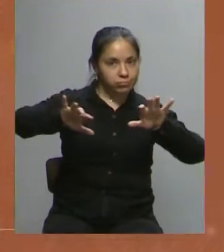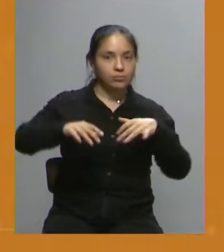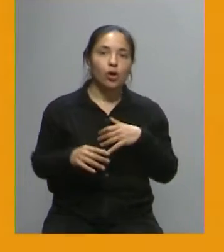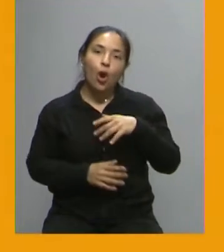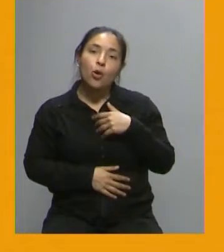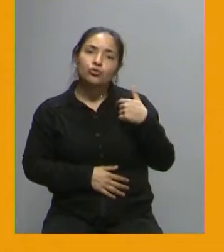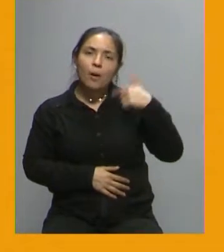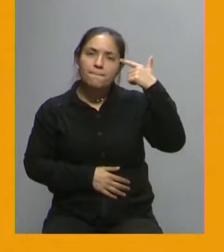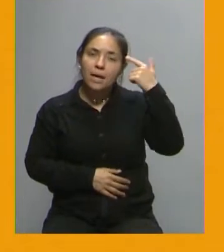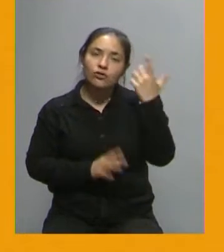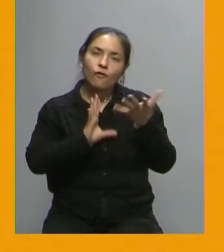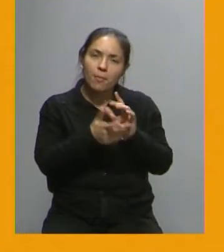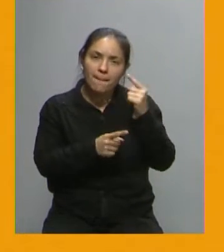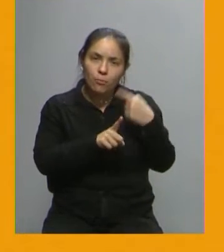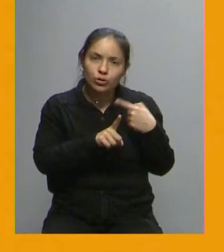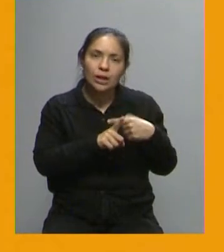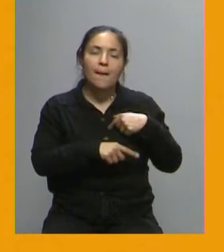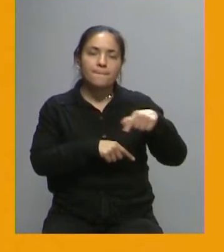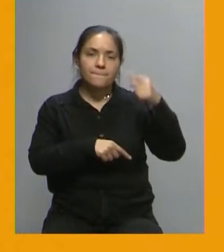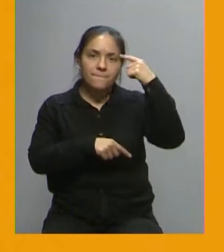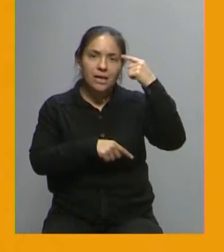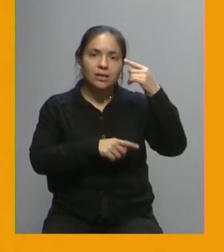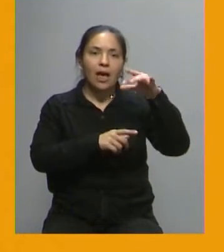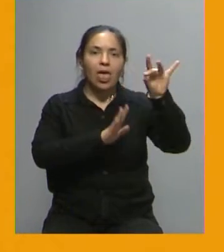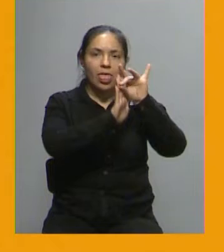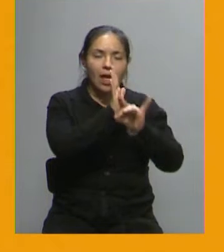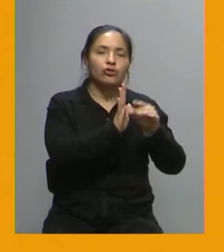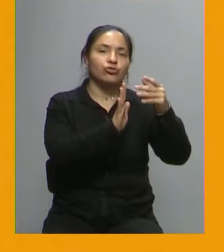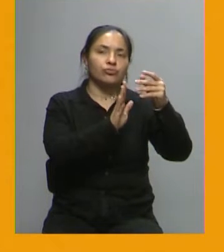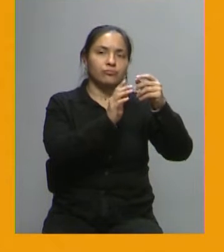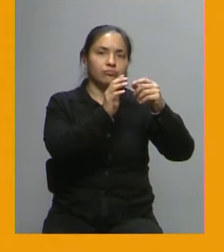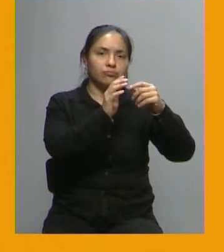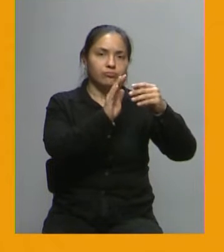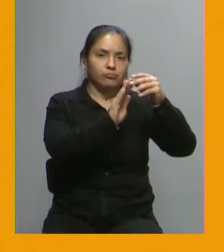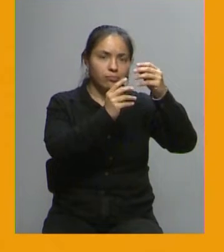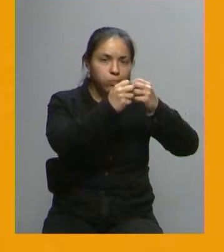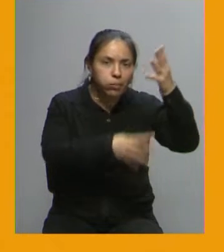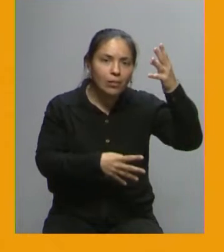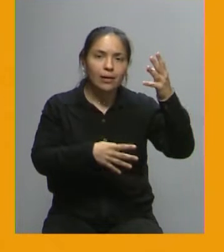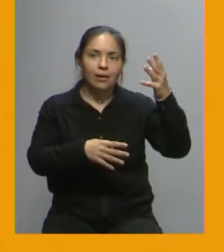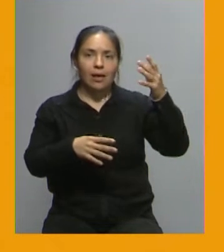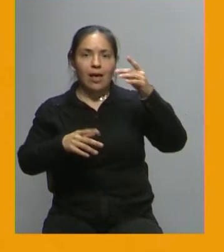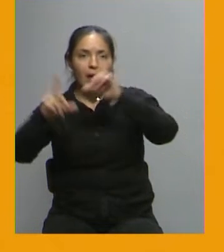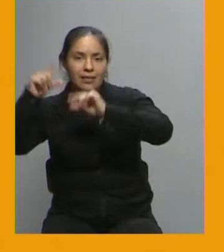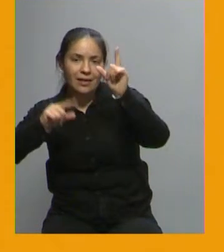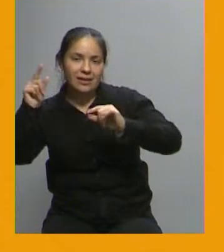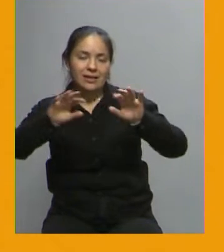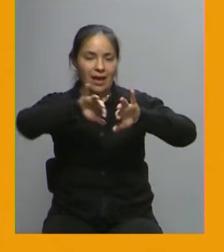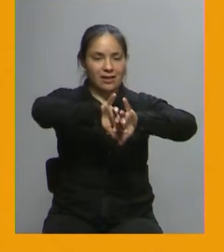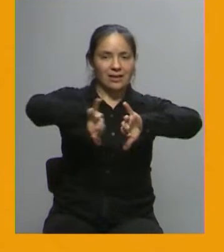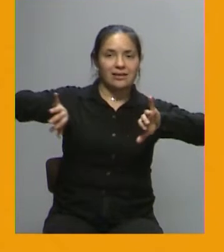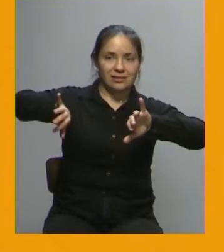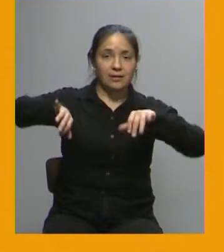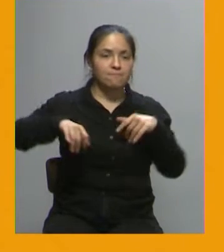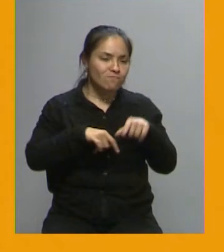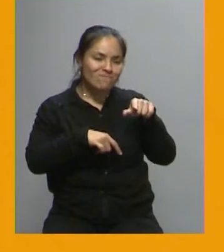realista, y pienso que la ciencia de datos existe más allá de la estadística, opino que la ciencia de datos lo que propone es una